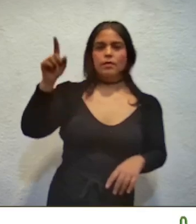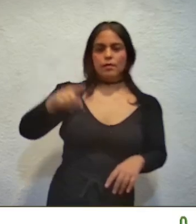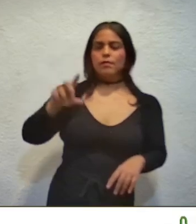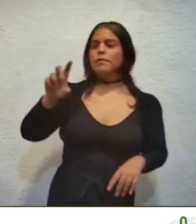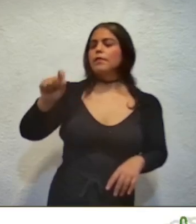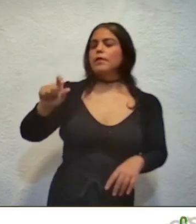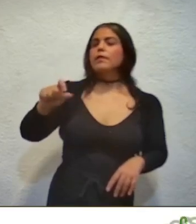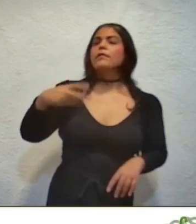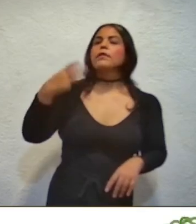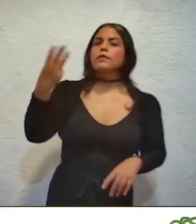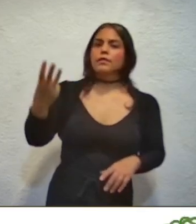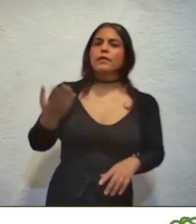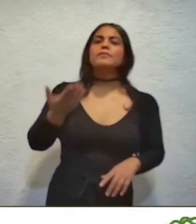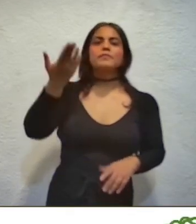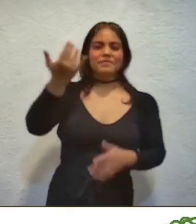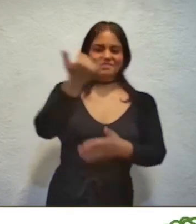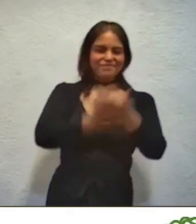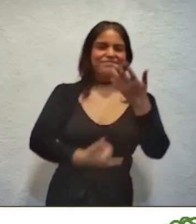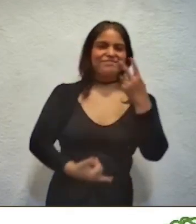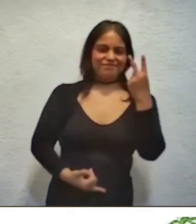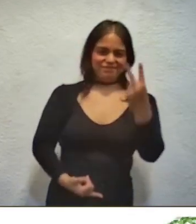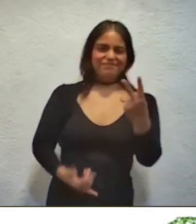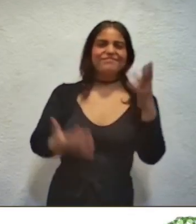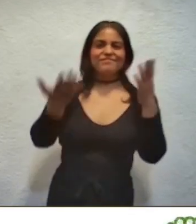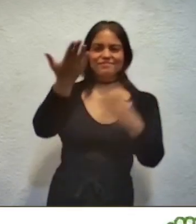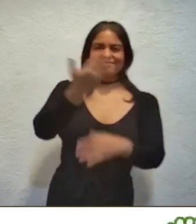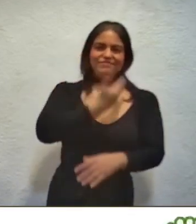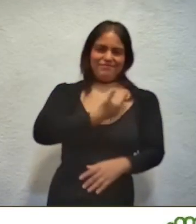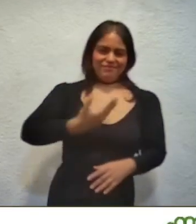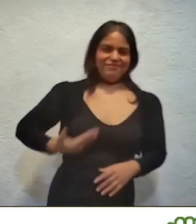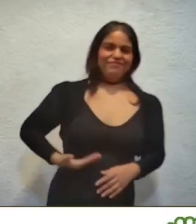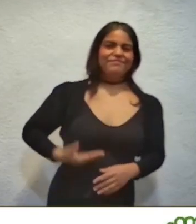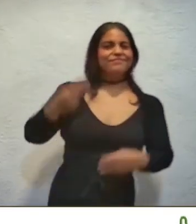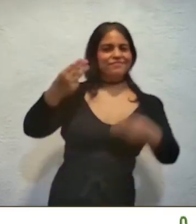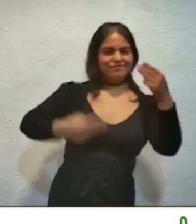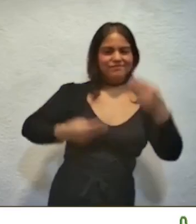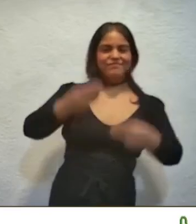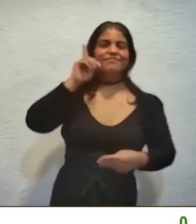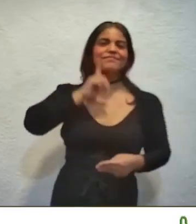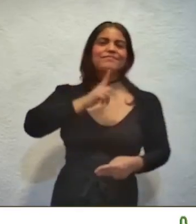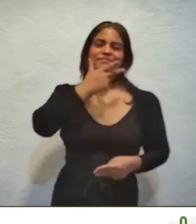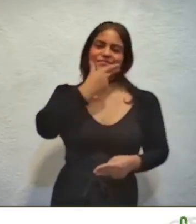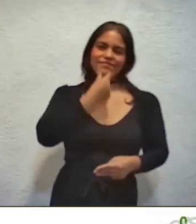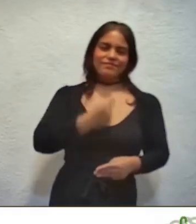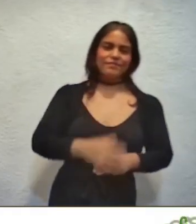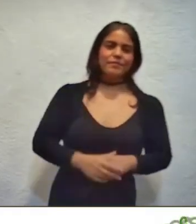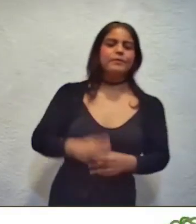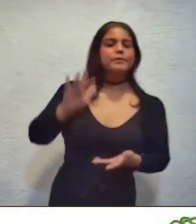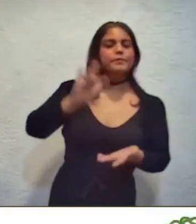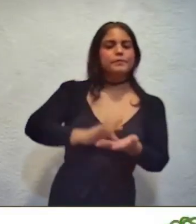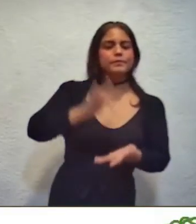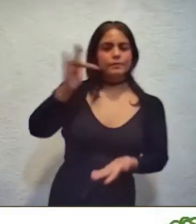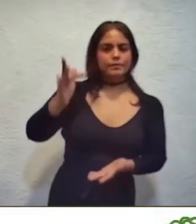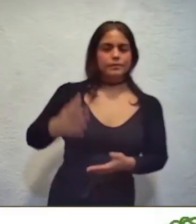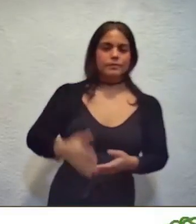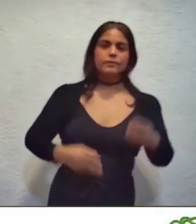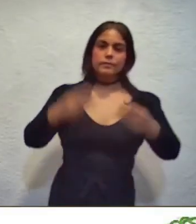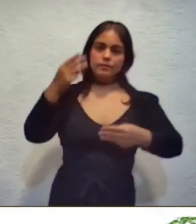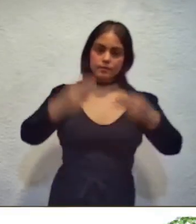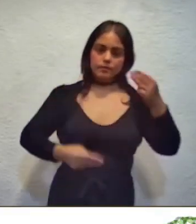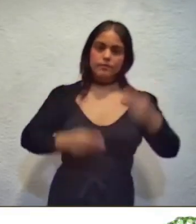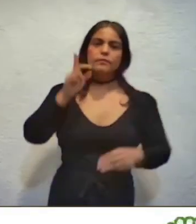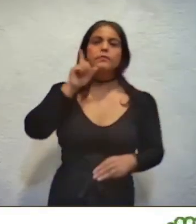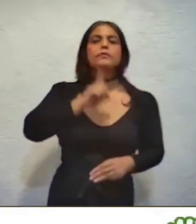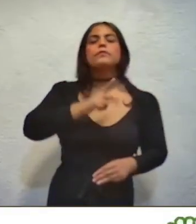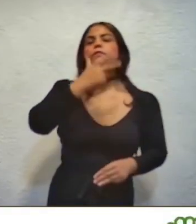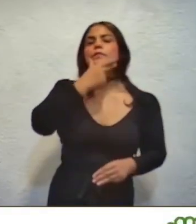TEE-GED-017-2023. Son las cuentas de los proyectos que se proponen, magistrada presidenta, magistrada, magistrados. Gracias, secretario general. Magistrada, magistrados, está a